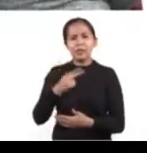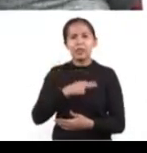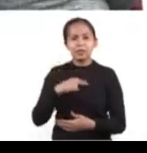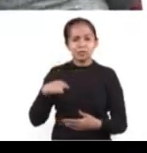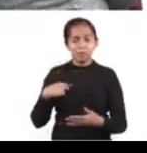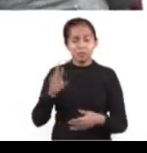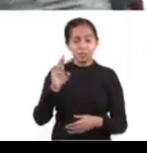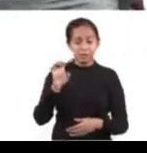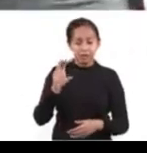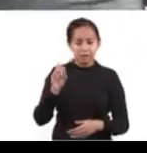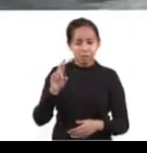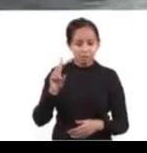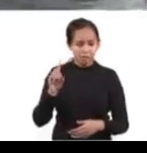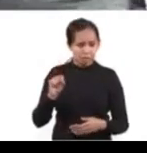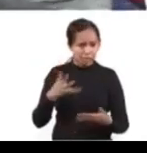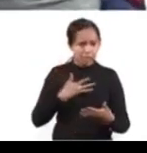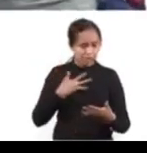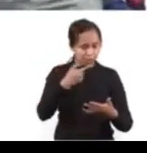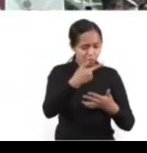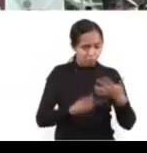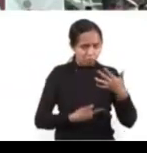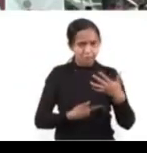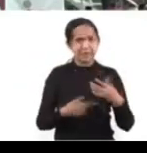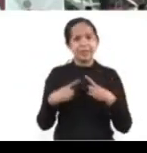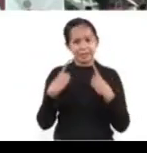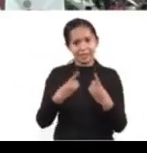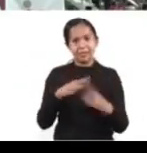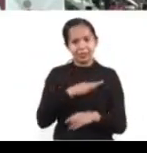más de 50.000 récords que tenemos en nuestra base.